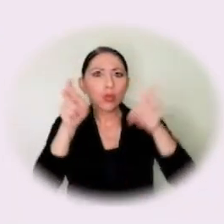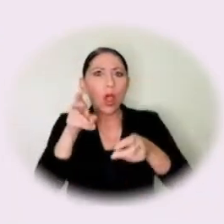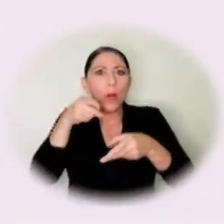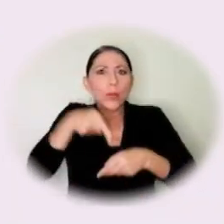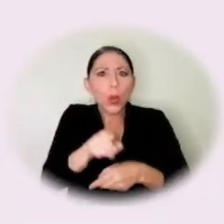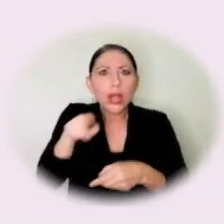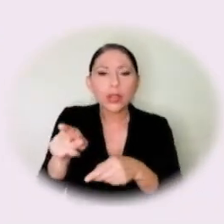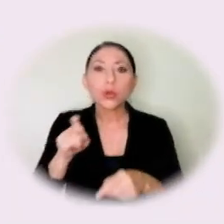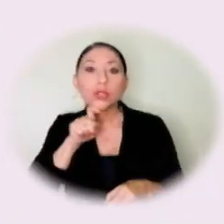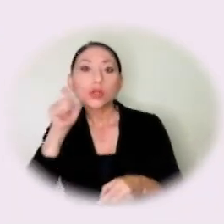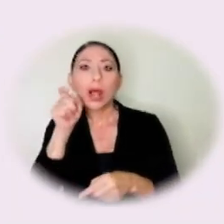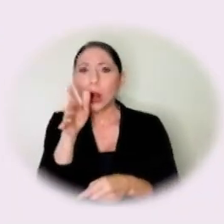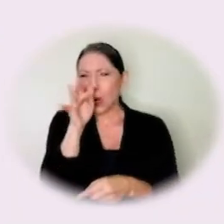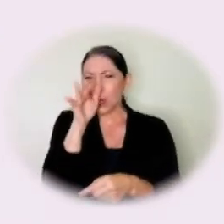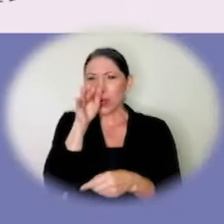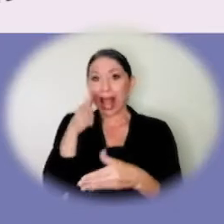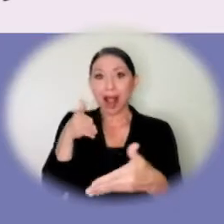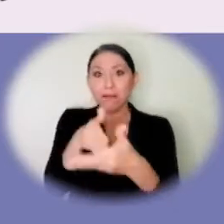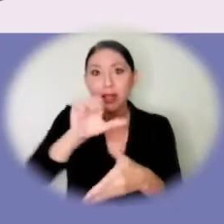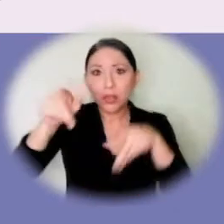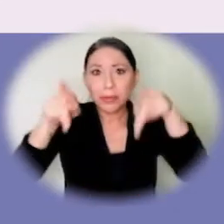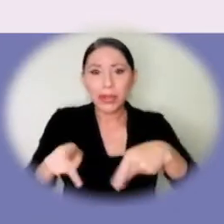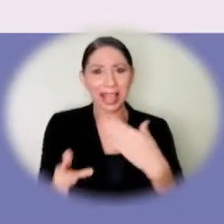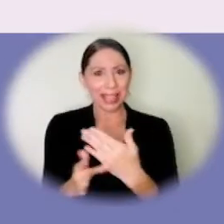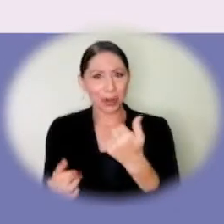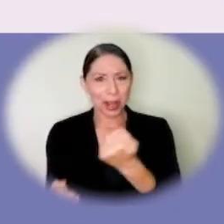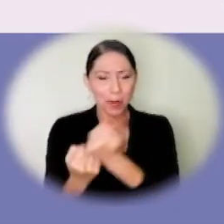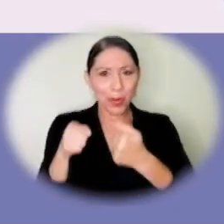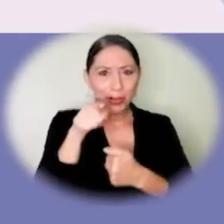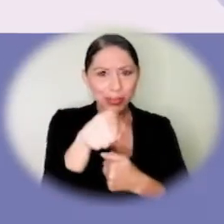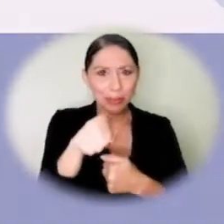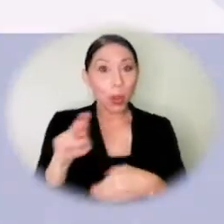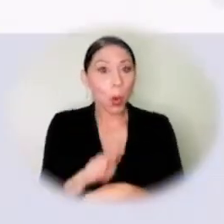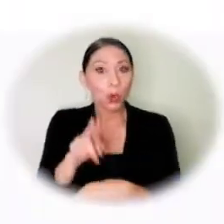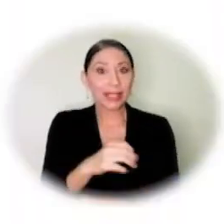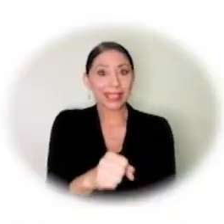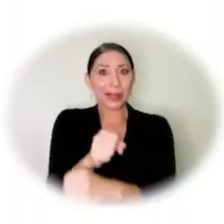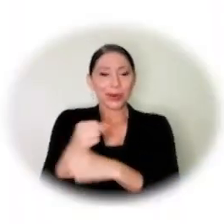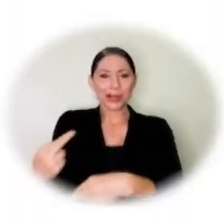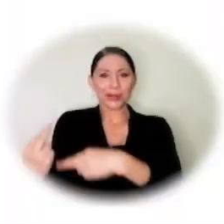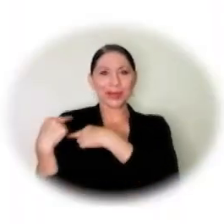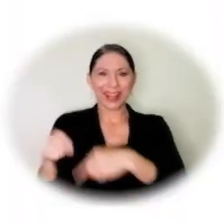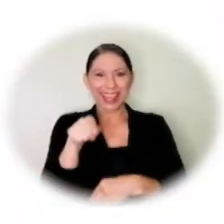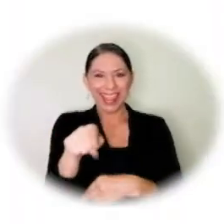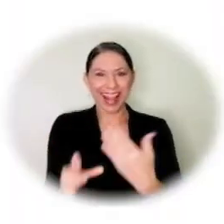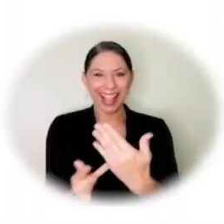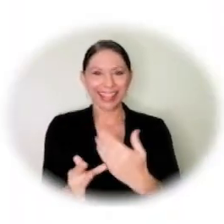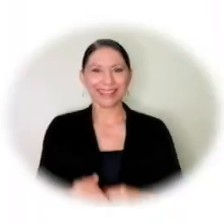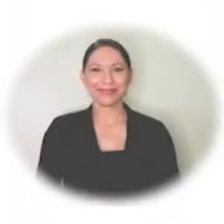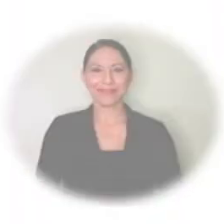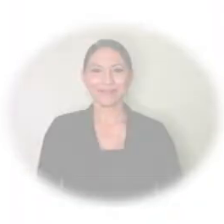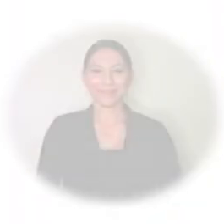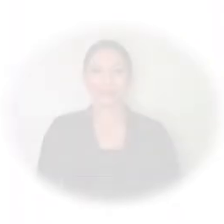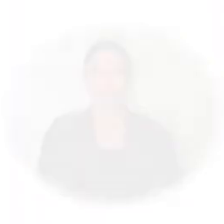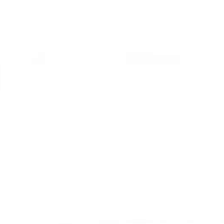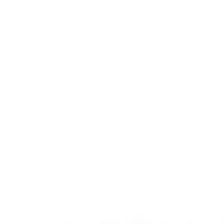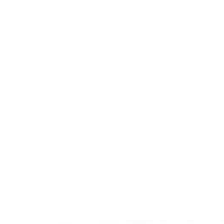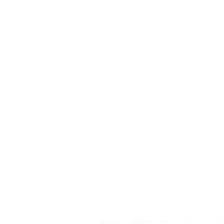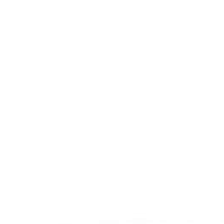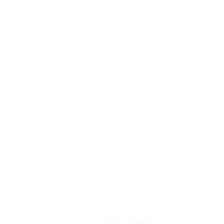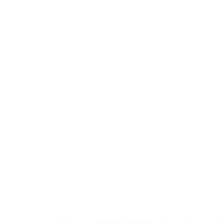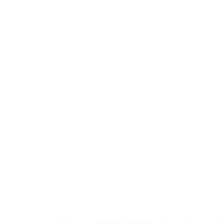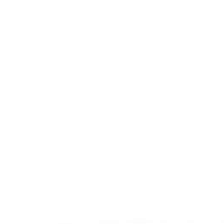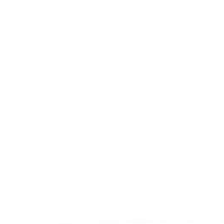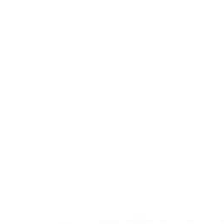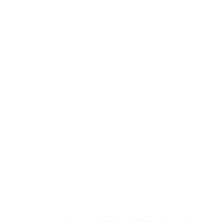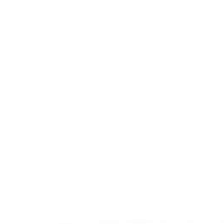o de burla que afecte a otra persona. La tecnología es una aliada. Hace un uso seguro y responsable de ella. PANI y Gobierno